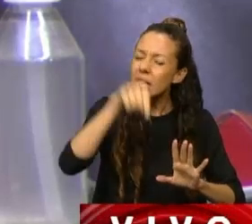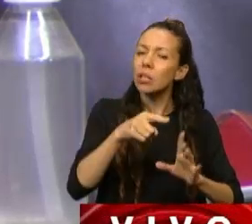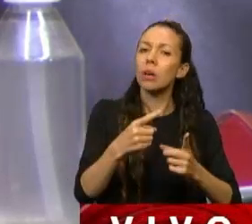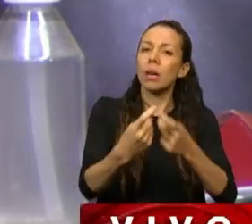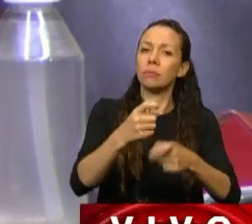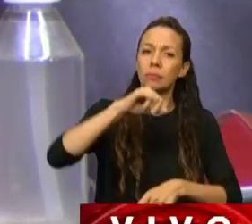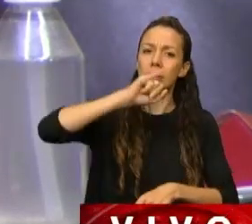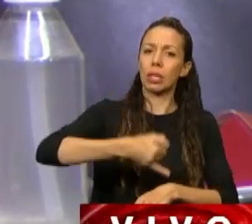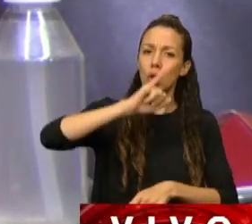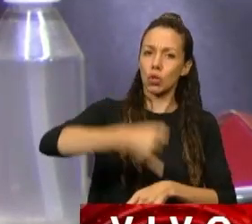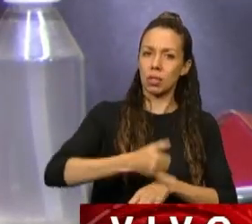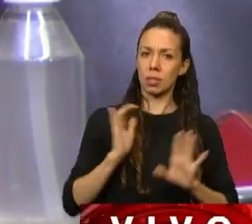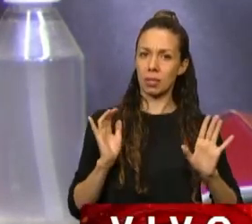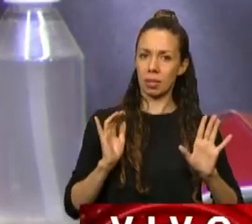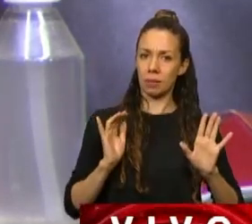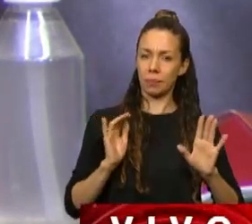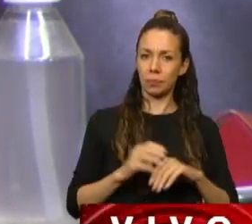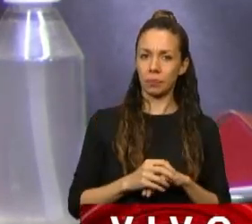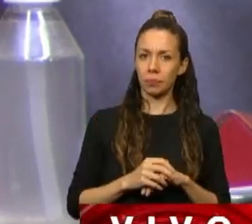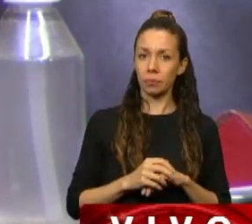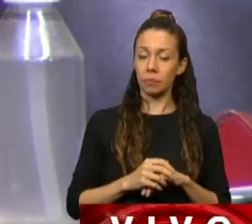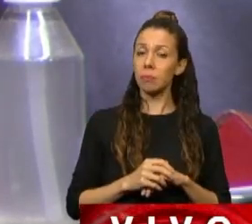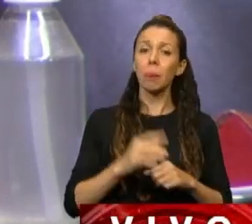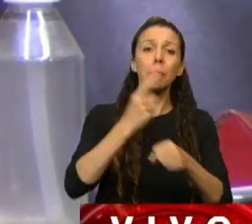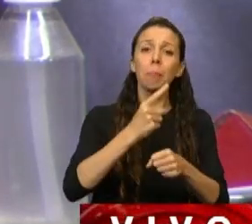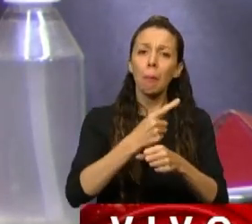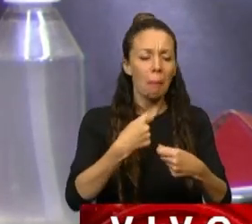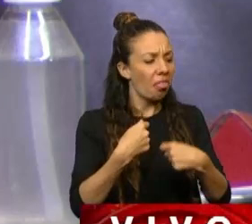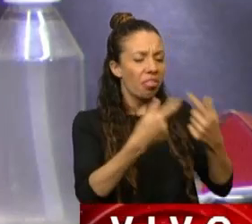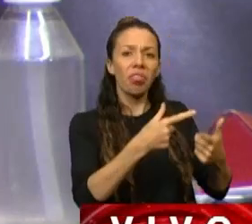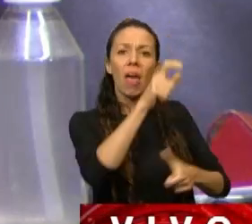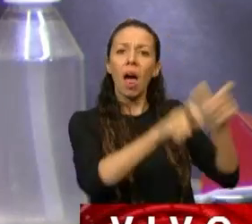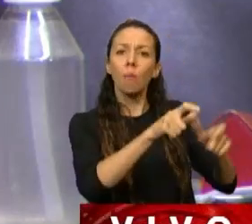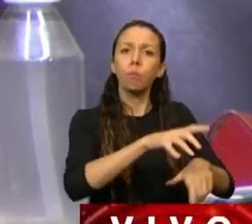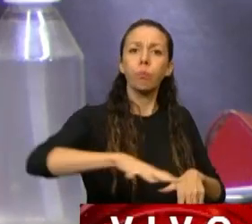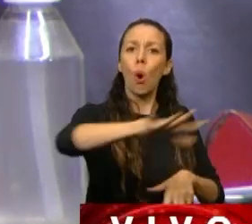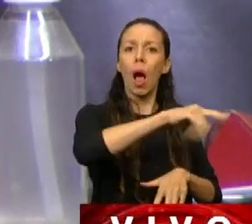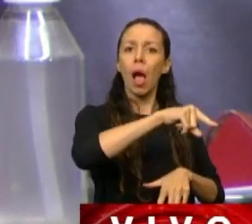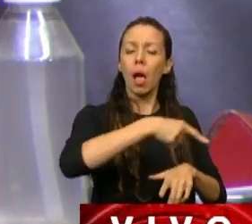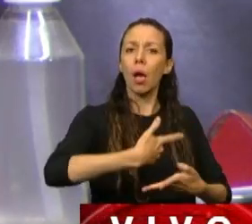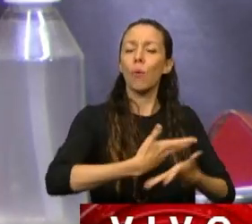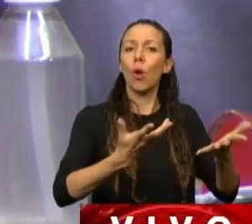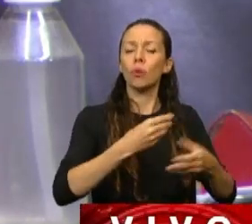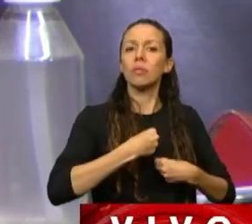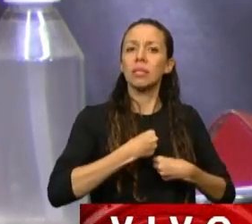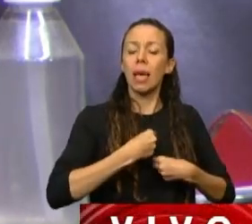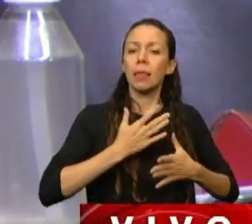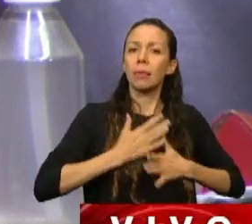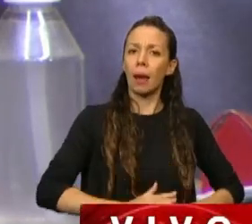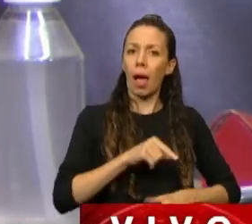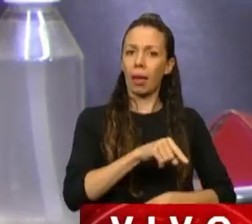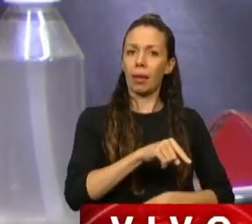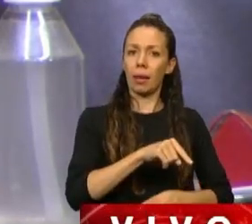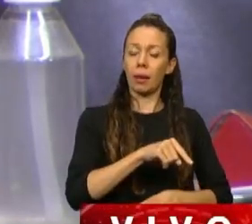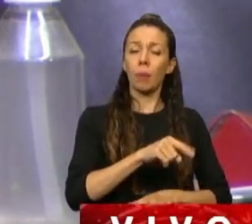principalmente procurando la tranquilidad del pueblo pero también dándole la